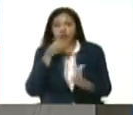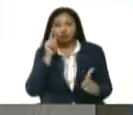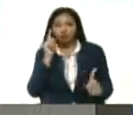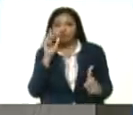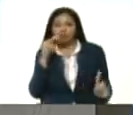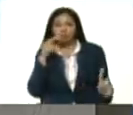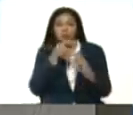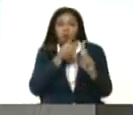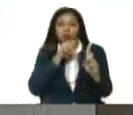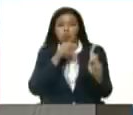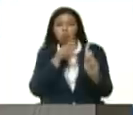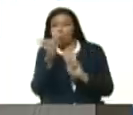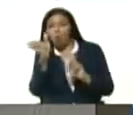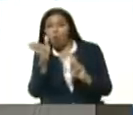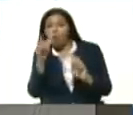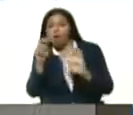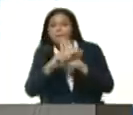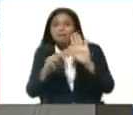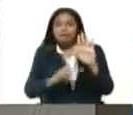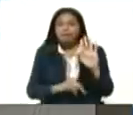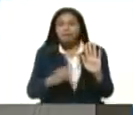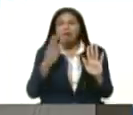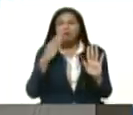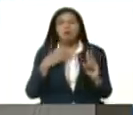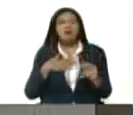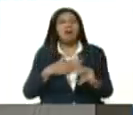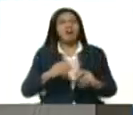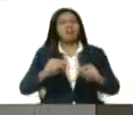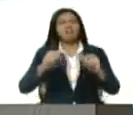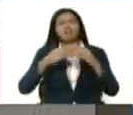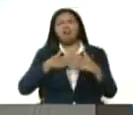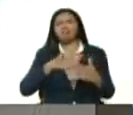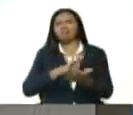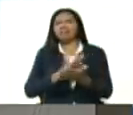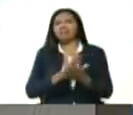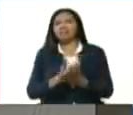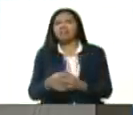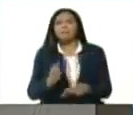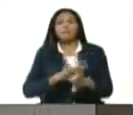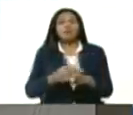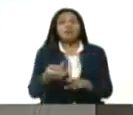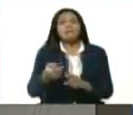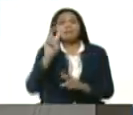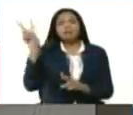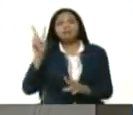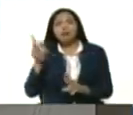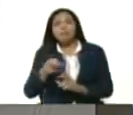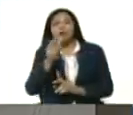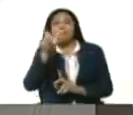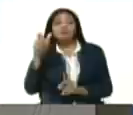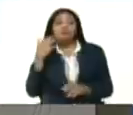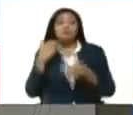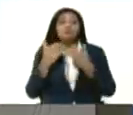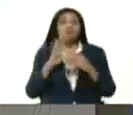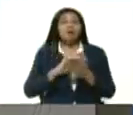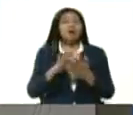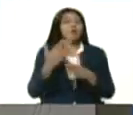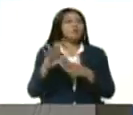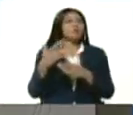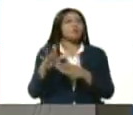de las medidas, si relajamos la cuarentena, no, porque Venezuela tiene pocos casos. Si